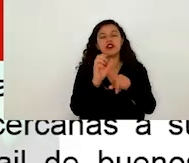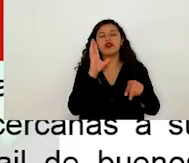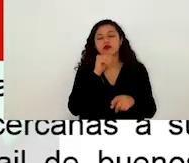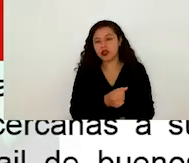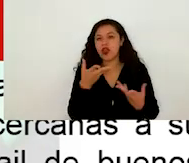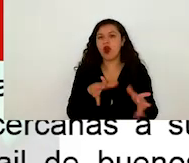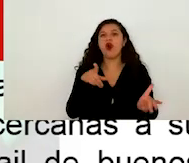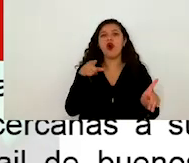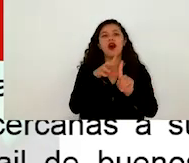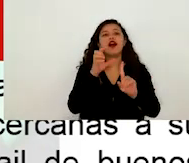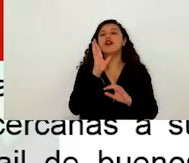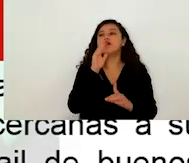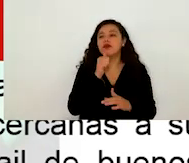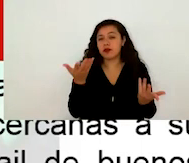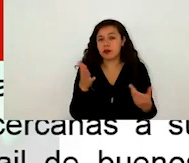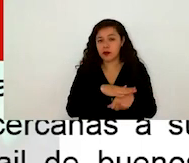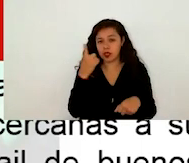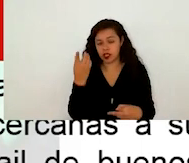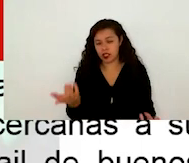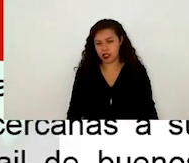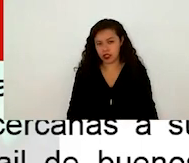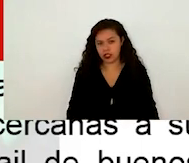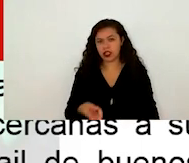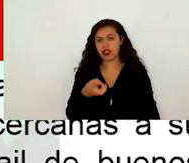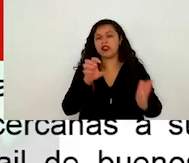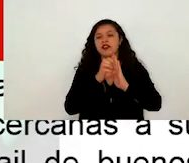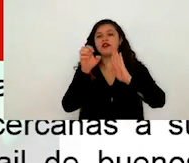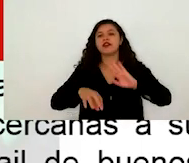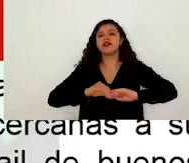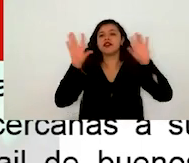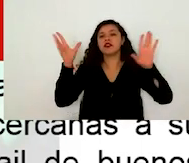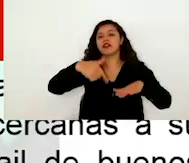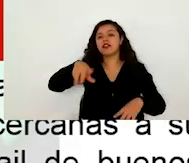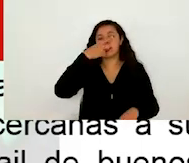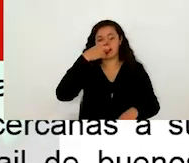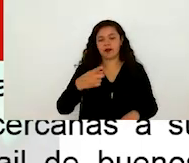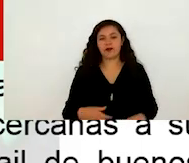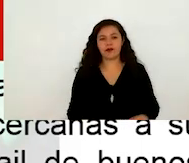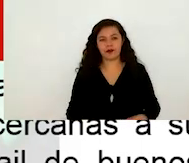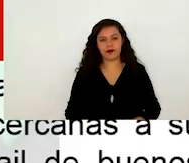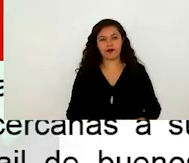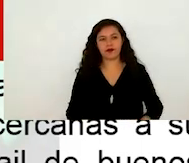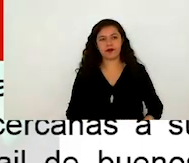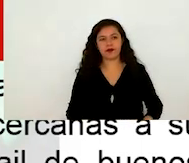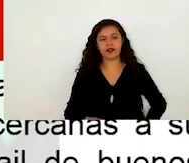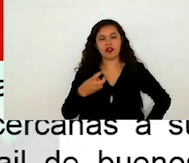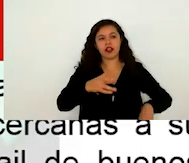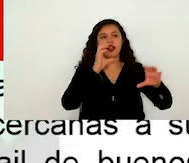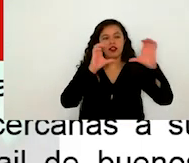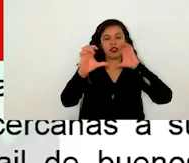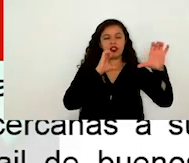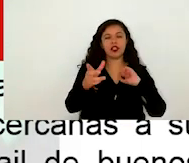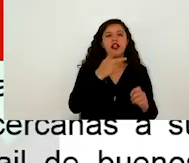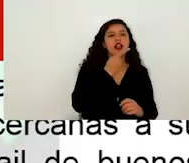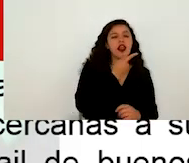las metas aquí hay un ejemplo claro que ustedes le llegaron desde desde esta comunicación verbal y no verbal